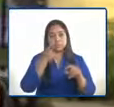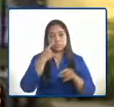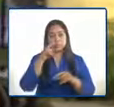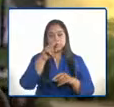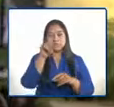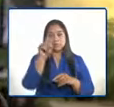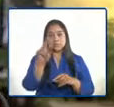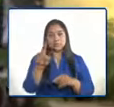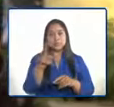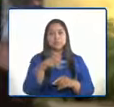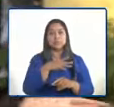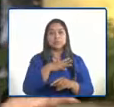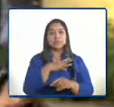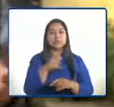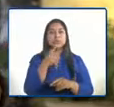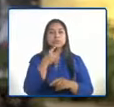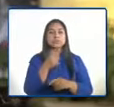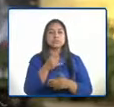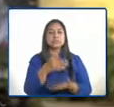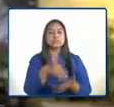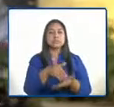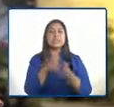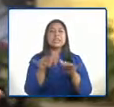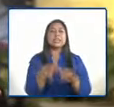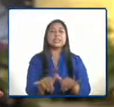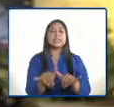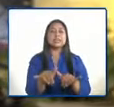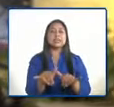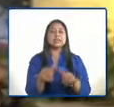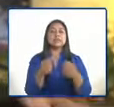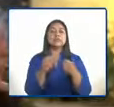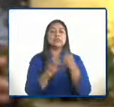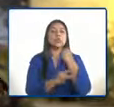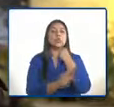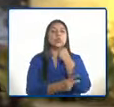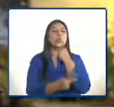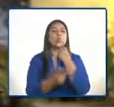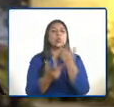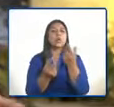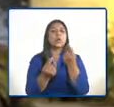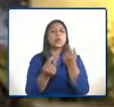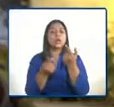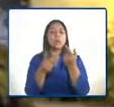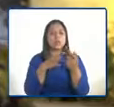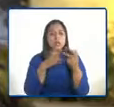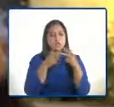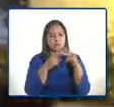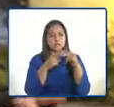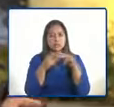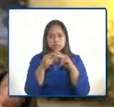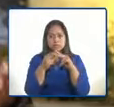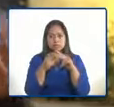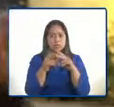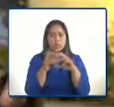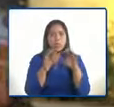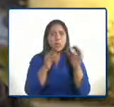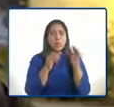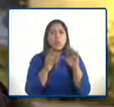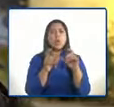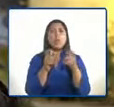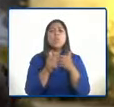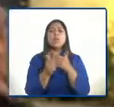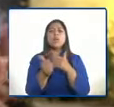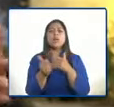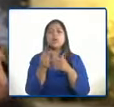al centro de formación Quédate, que se está realizando en Huehuetenango. Tengo entendido que está en remozamiento, en construcción. ¿Cómo avanza y si ya se